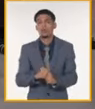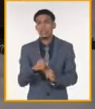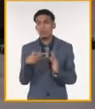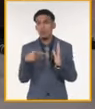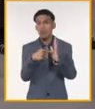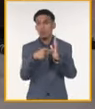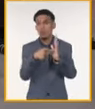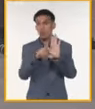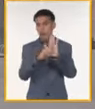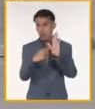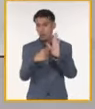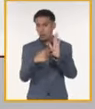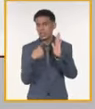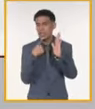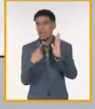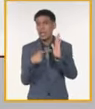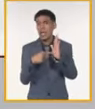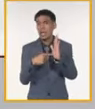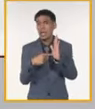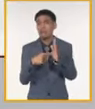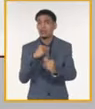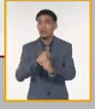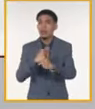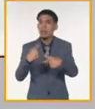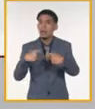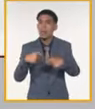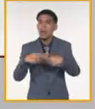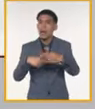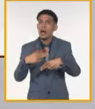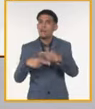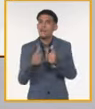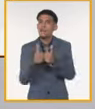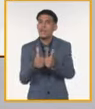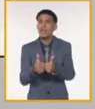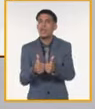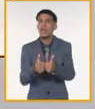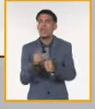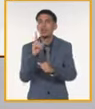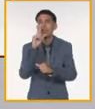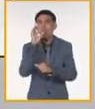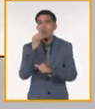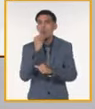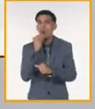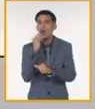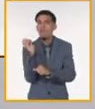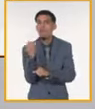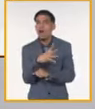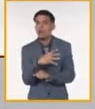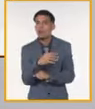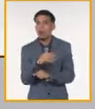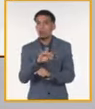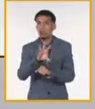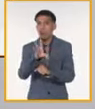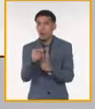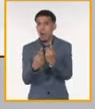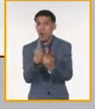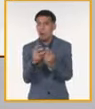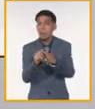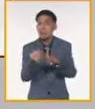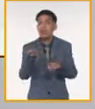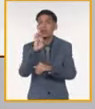la actividad eh Hay que desarrollarla sin incurrir en manifestaciones de lavado activo financiamiento del terrorismo el ministro de de